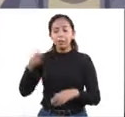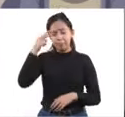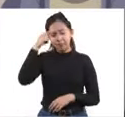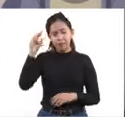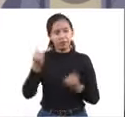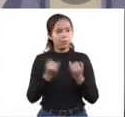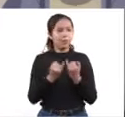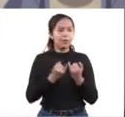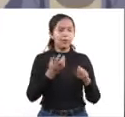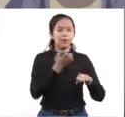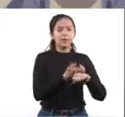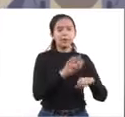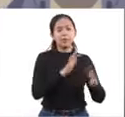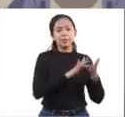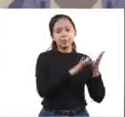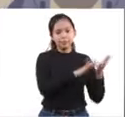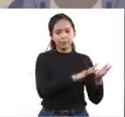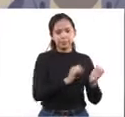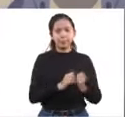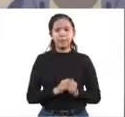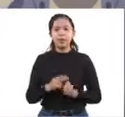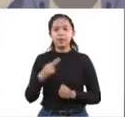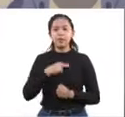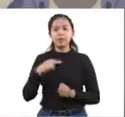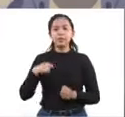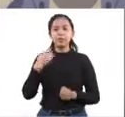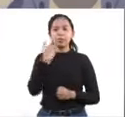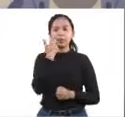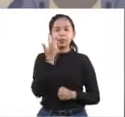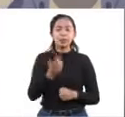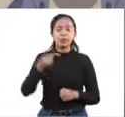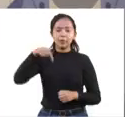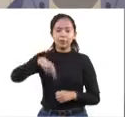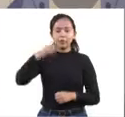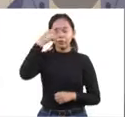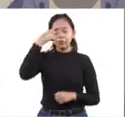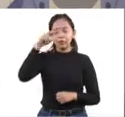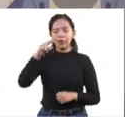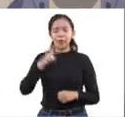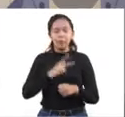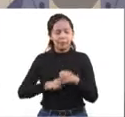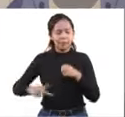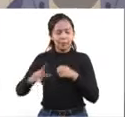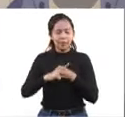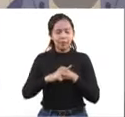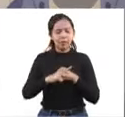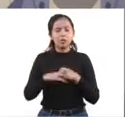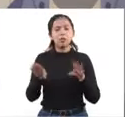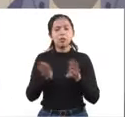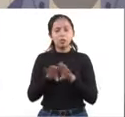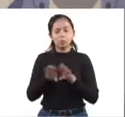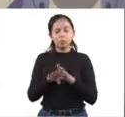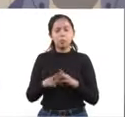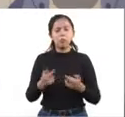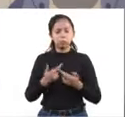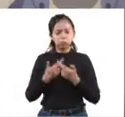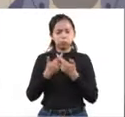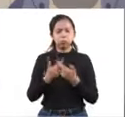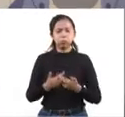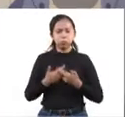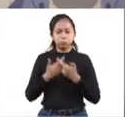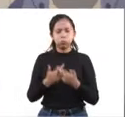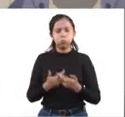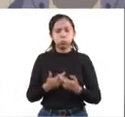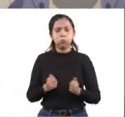Unidos. Queremos que México sea un país con mayor riqueza, con mayor distribución de